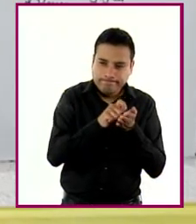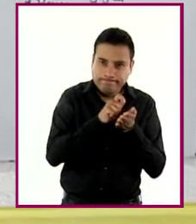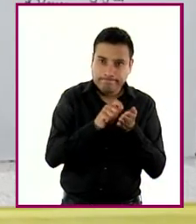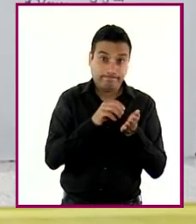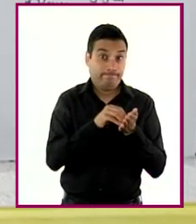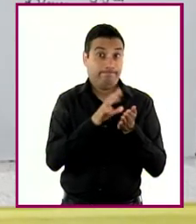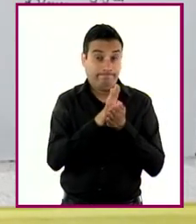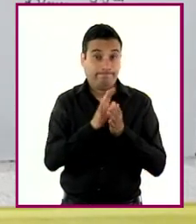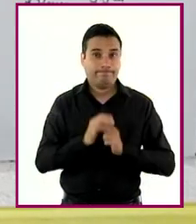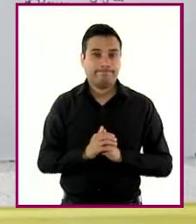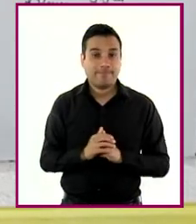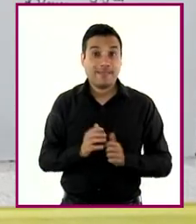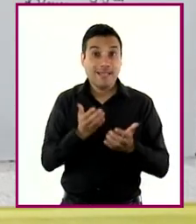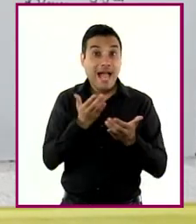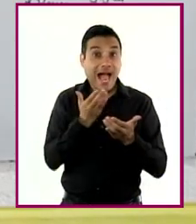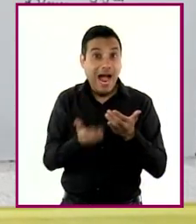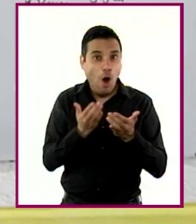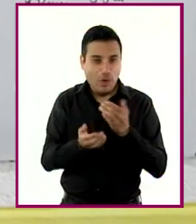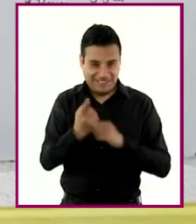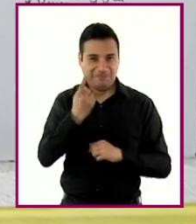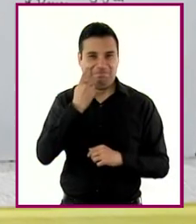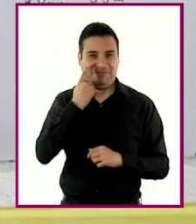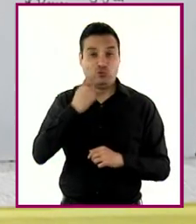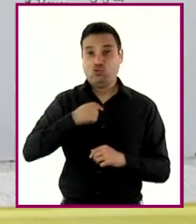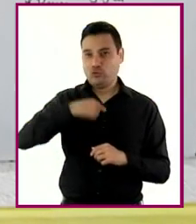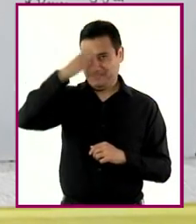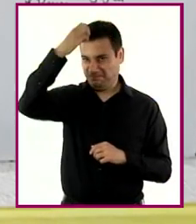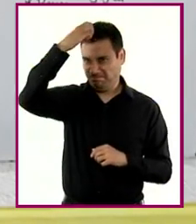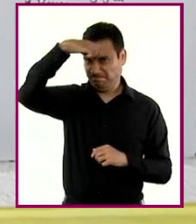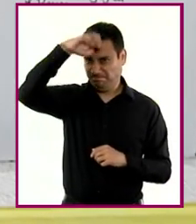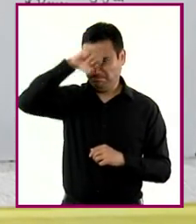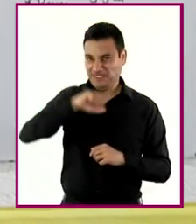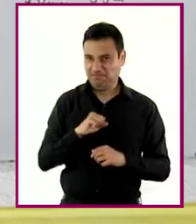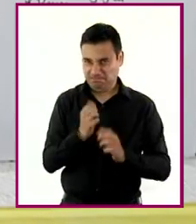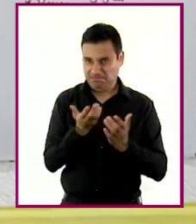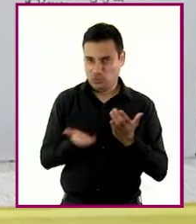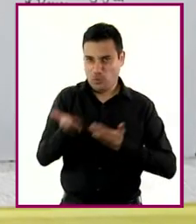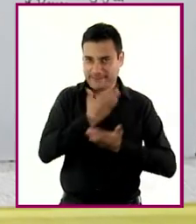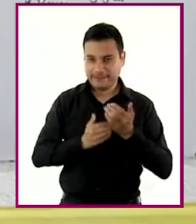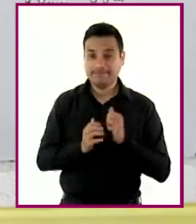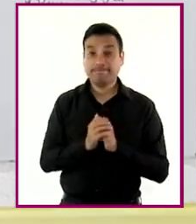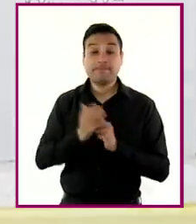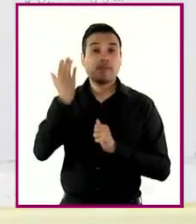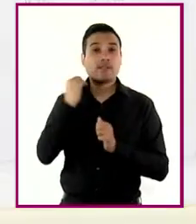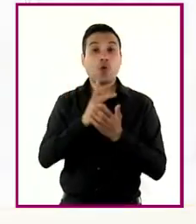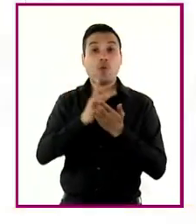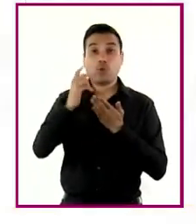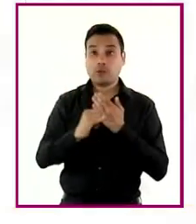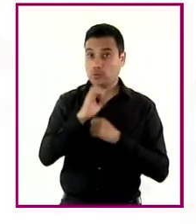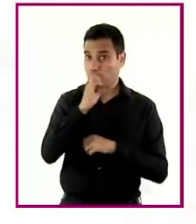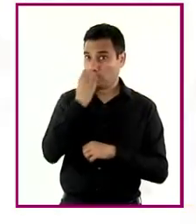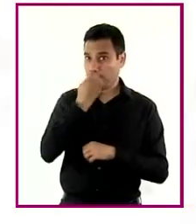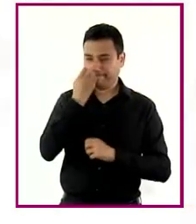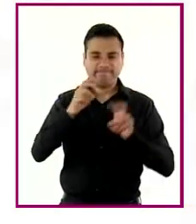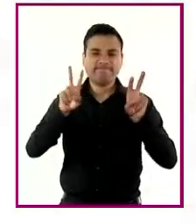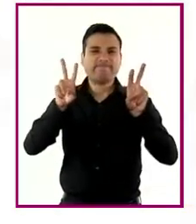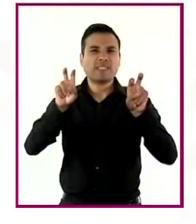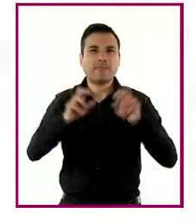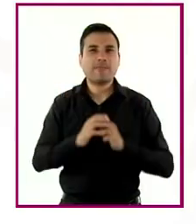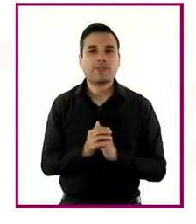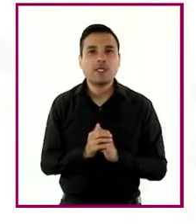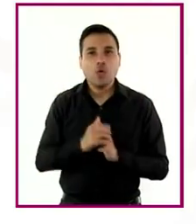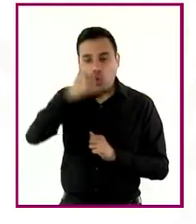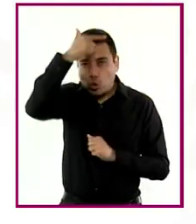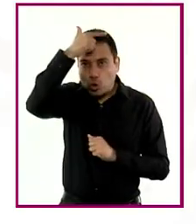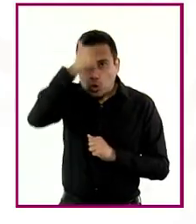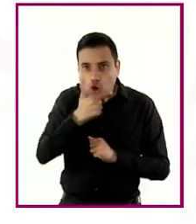permitir compartirles la experiencia de un proyecto escolar, Noche de Leyendas, que